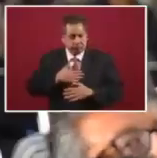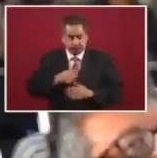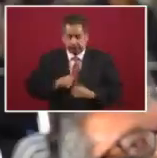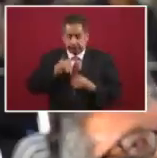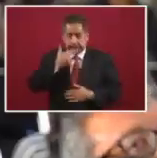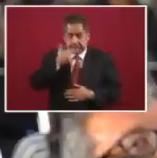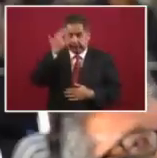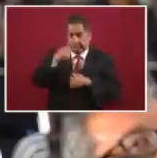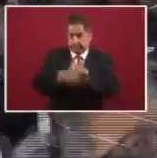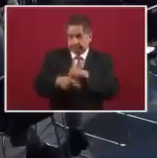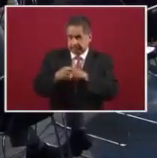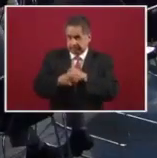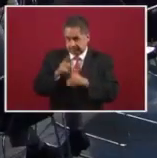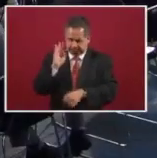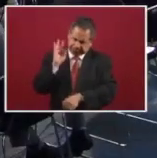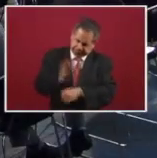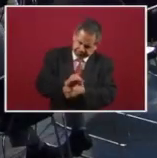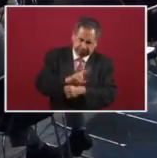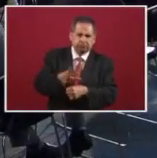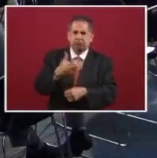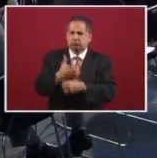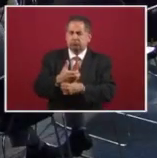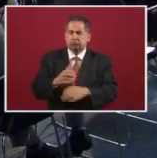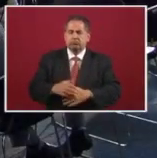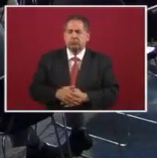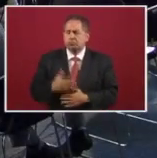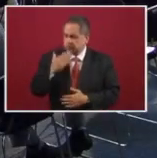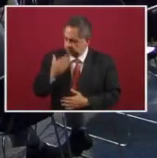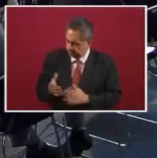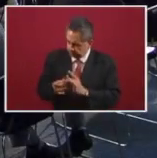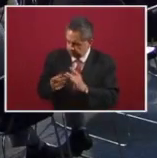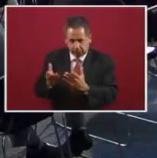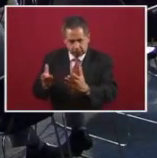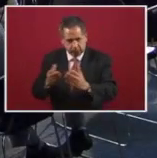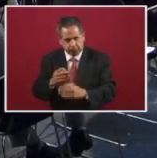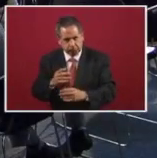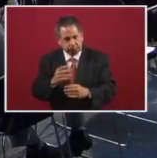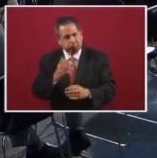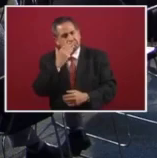riesgo por la República. Muy bien, mira,